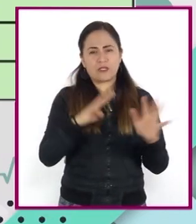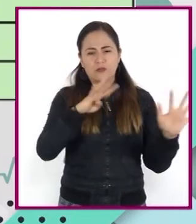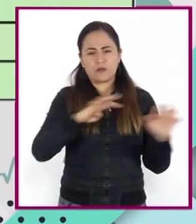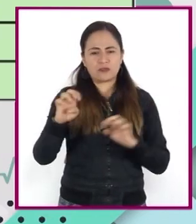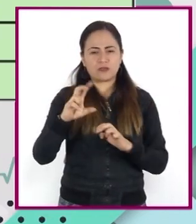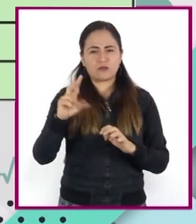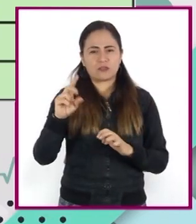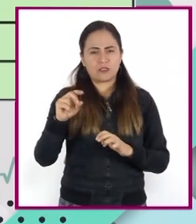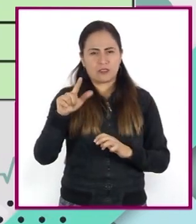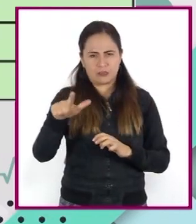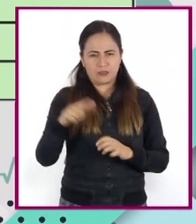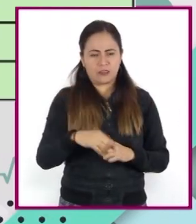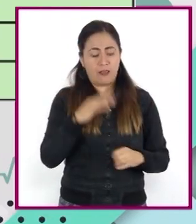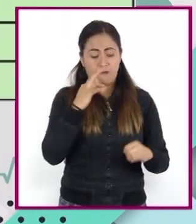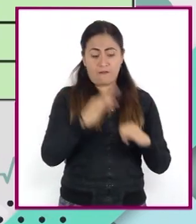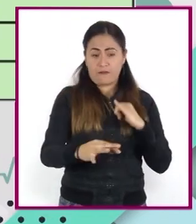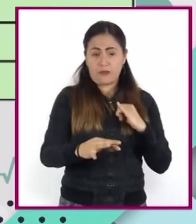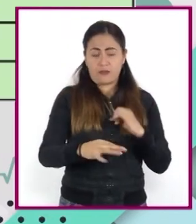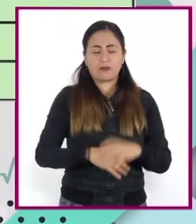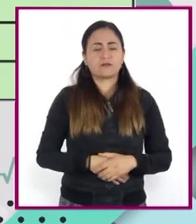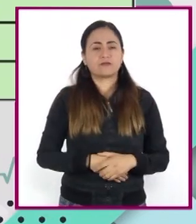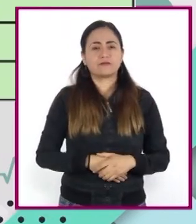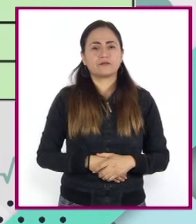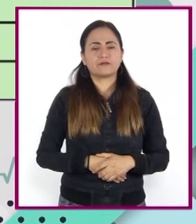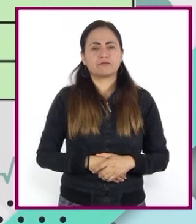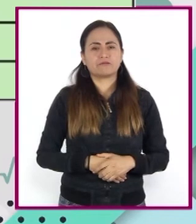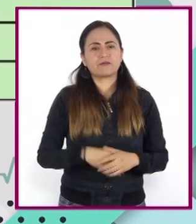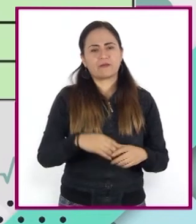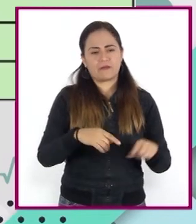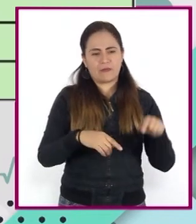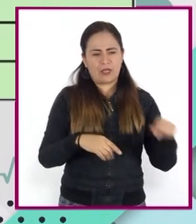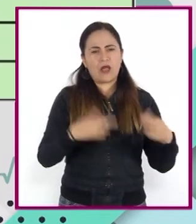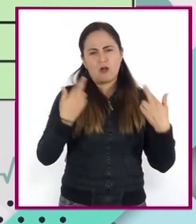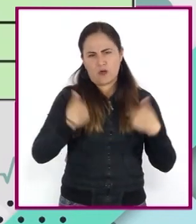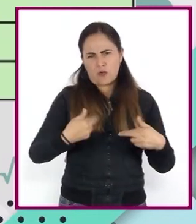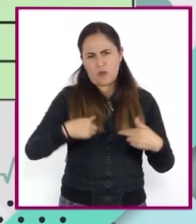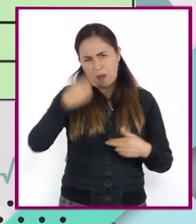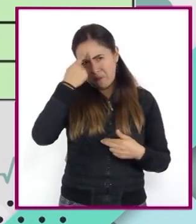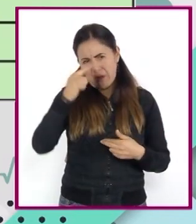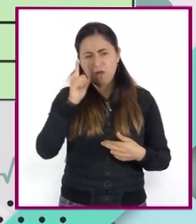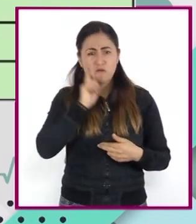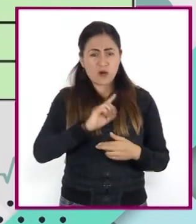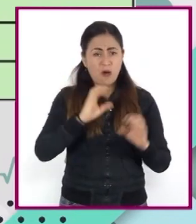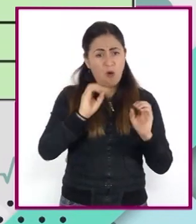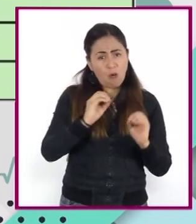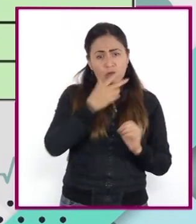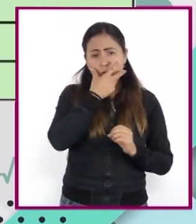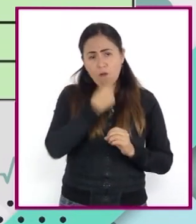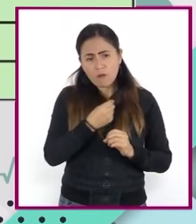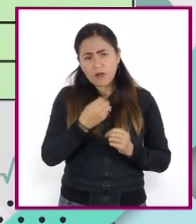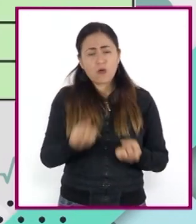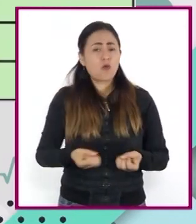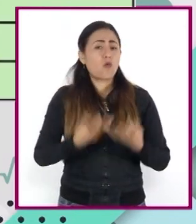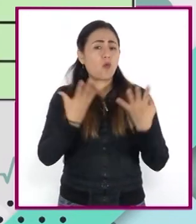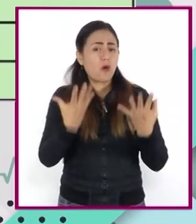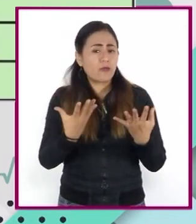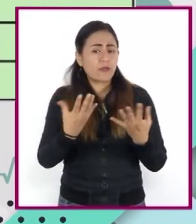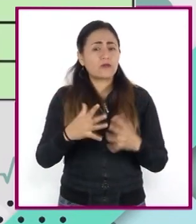2937. Y por último, en el caso de la categoría ropa para mujer y hombre, su frecuencia absoluta fue